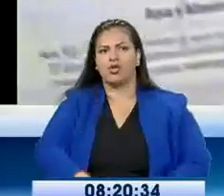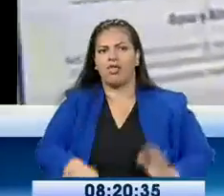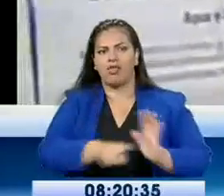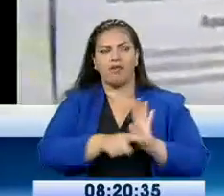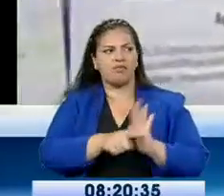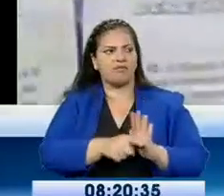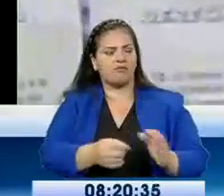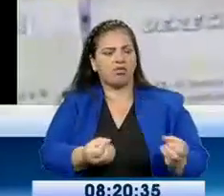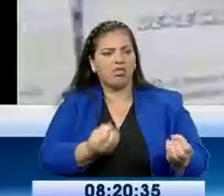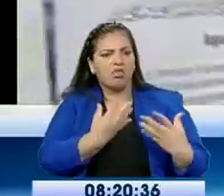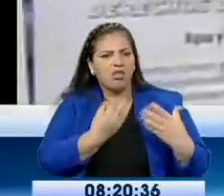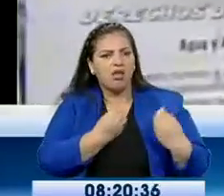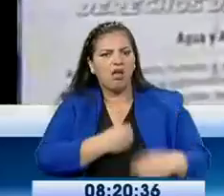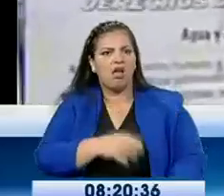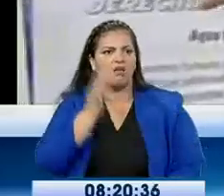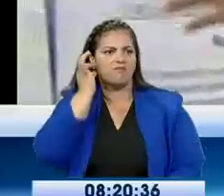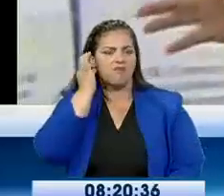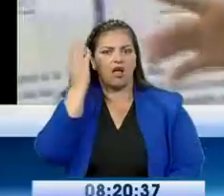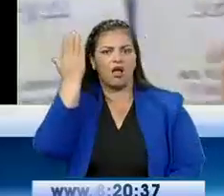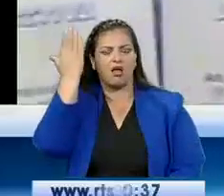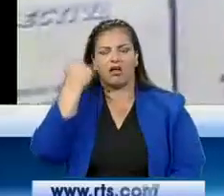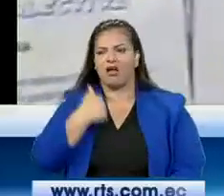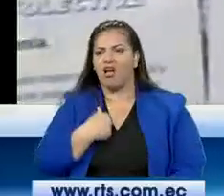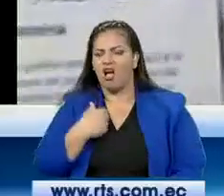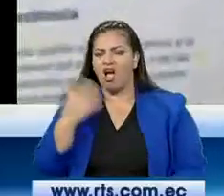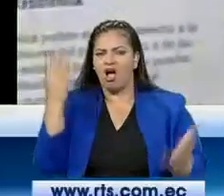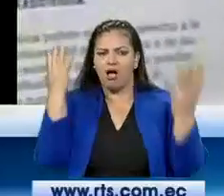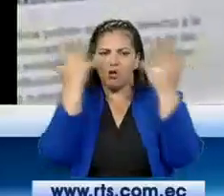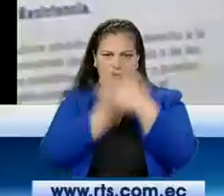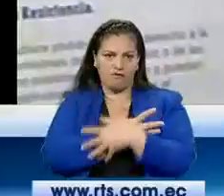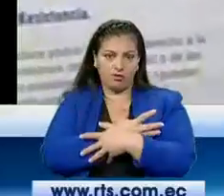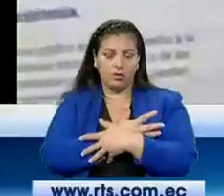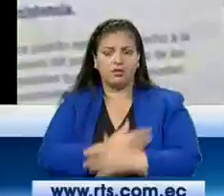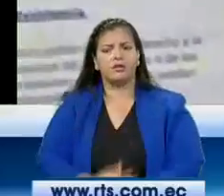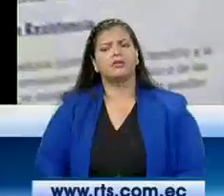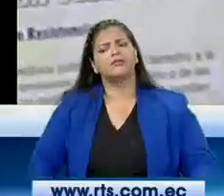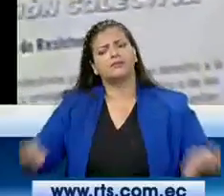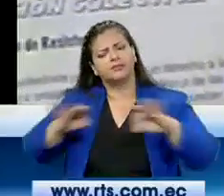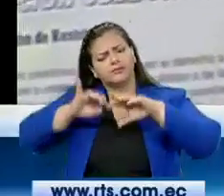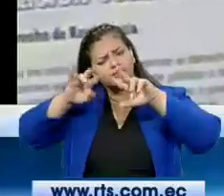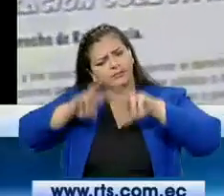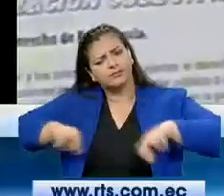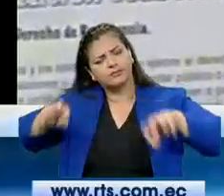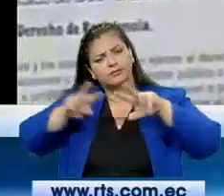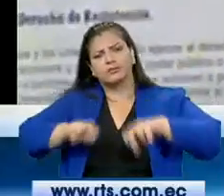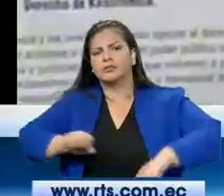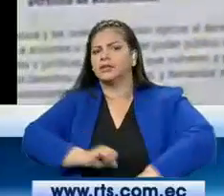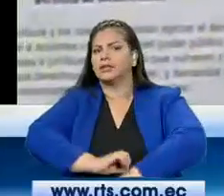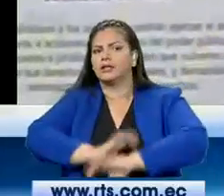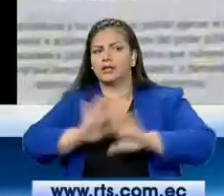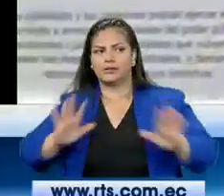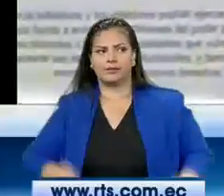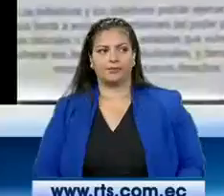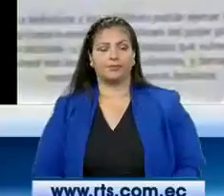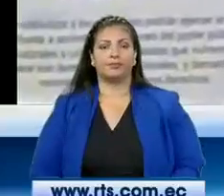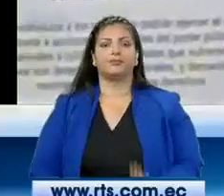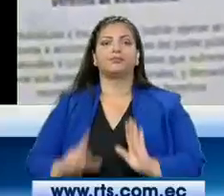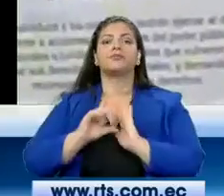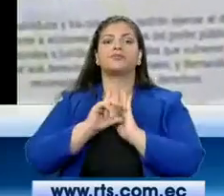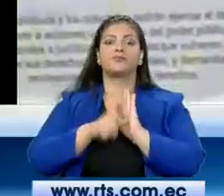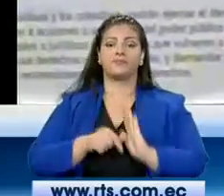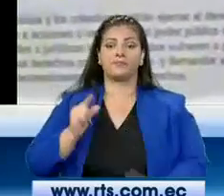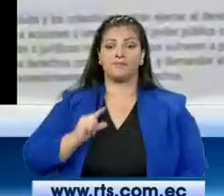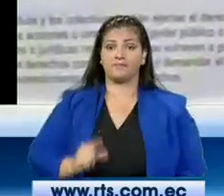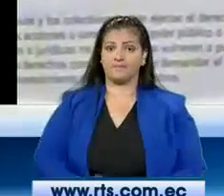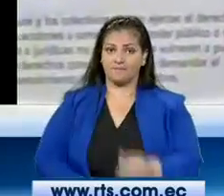él para tratar de arreglar esta situación y no perjudicar a los ciudadanos nosotros en pocos minutos les tendremos más detalles de esta